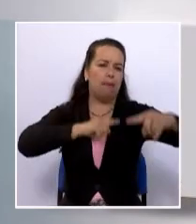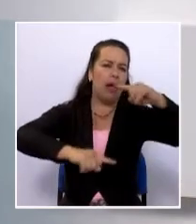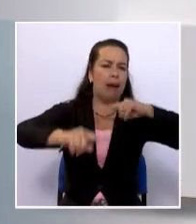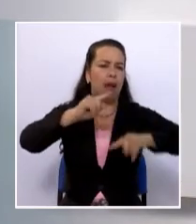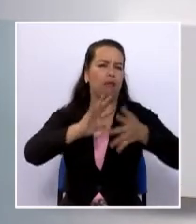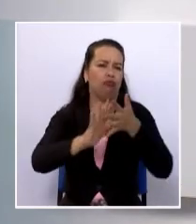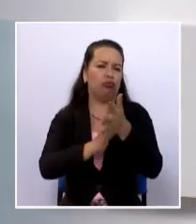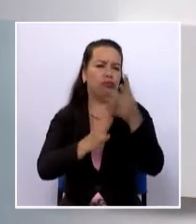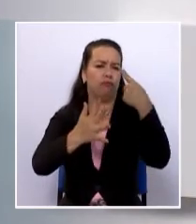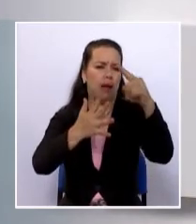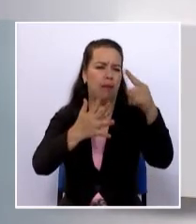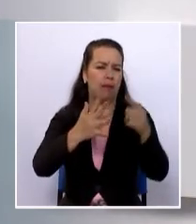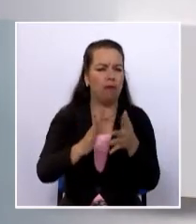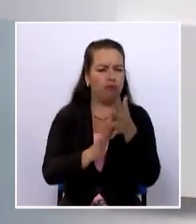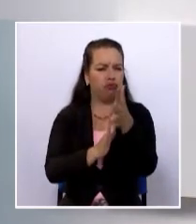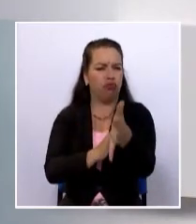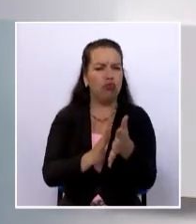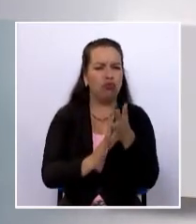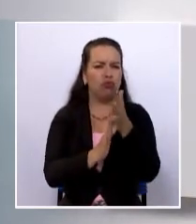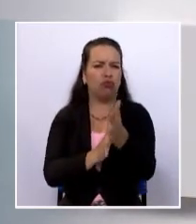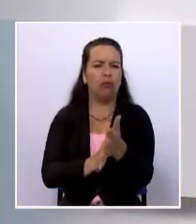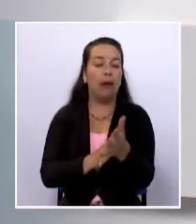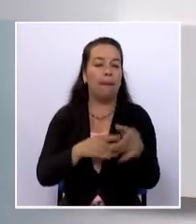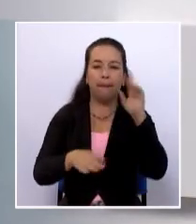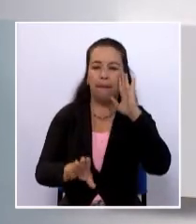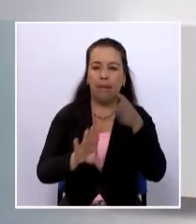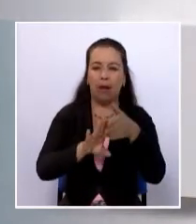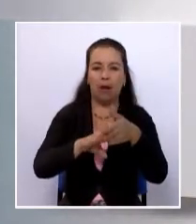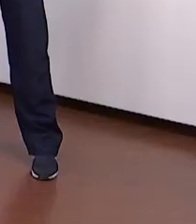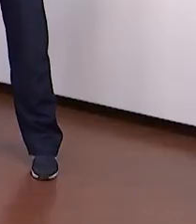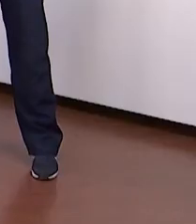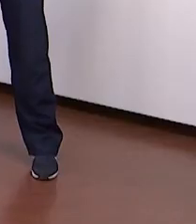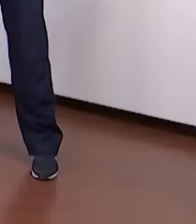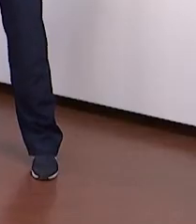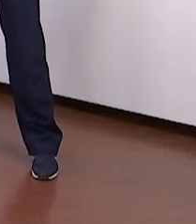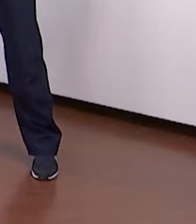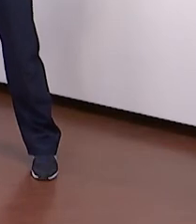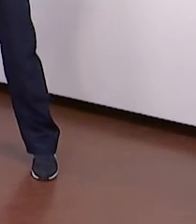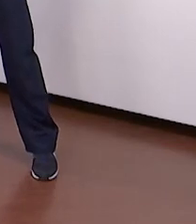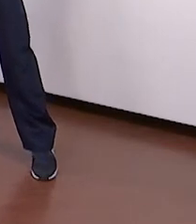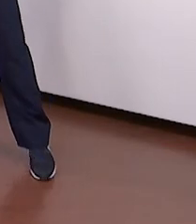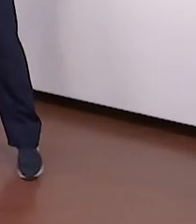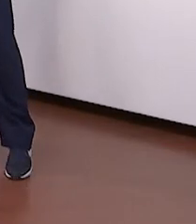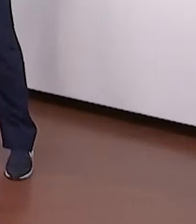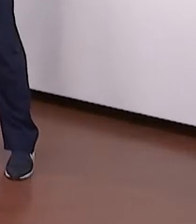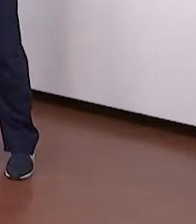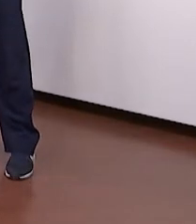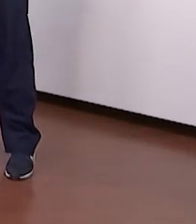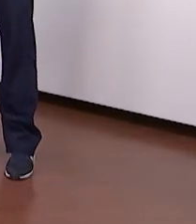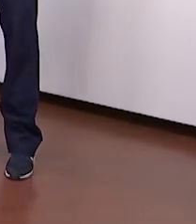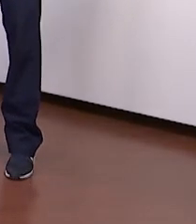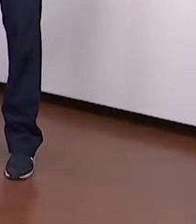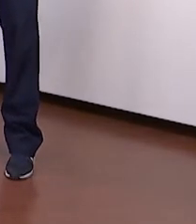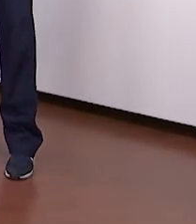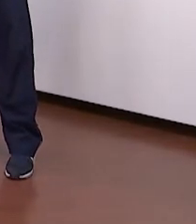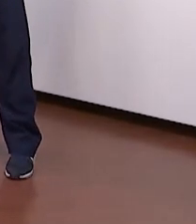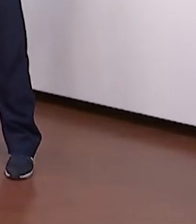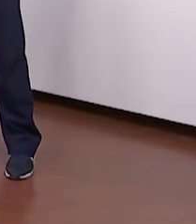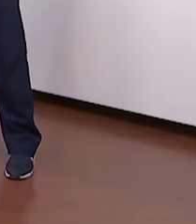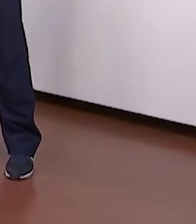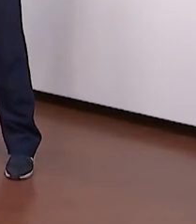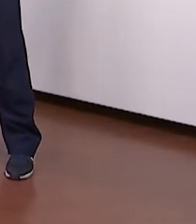desglosar esto y vamos a vocalizar un poco en la rodilla las personas se quejan mucho acerca de las